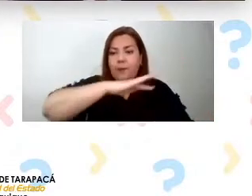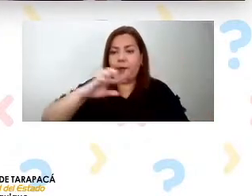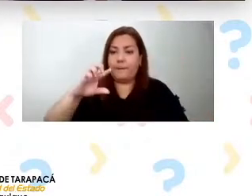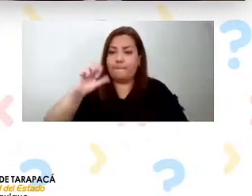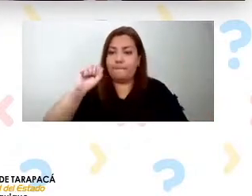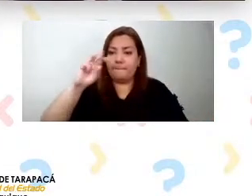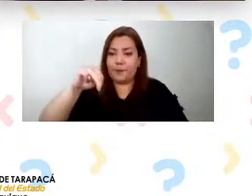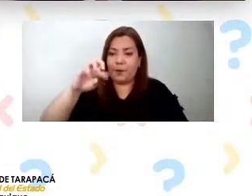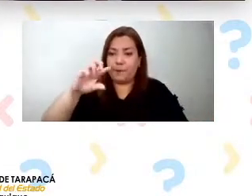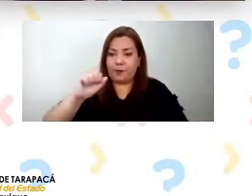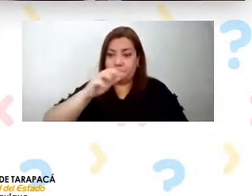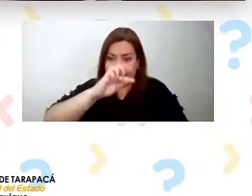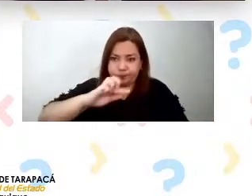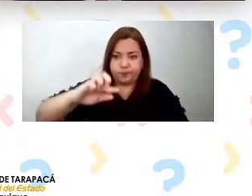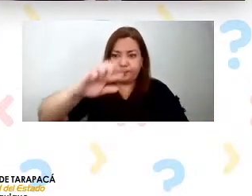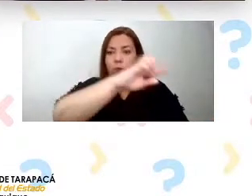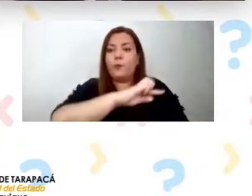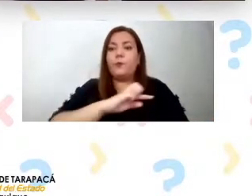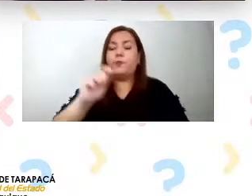Quise mostrarles